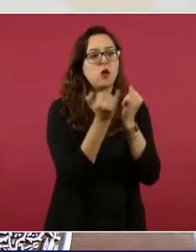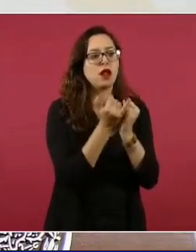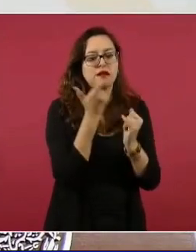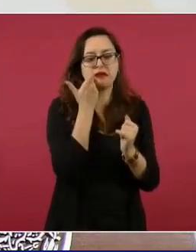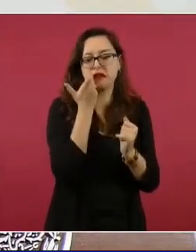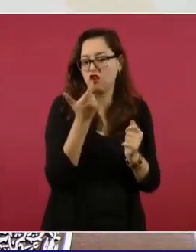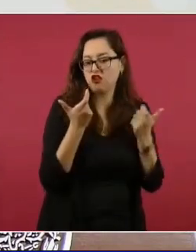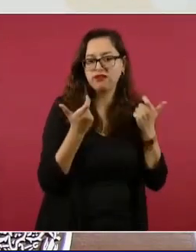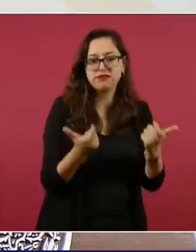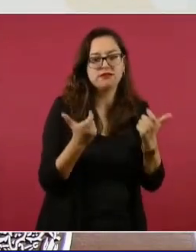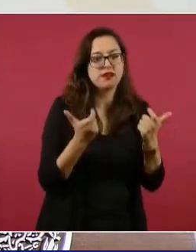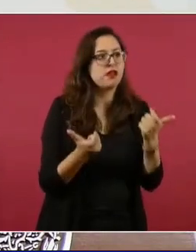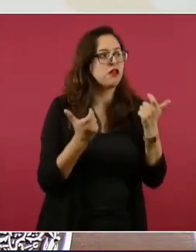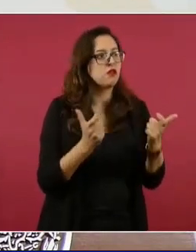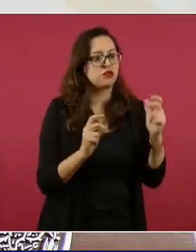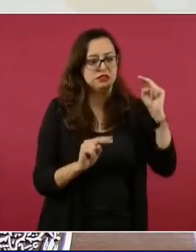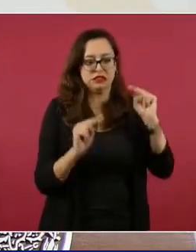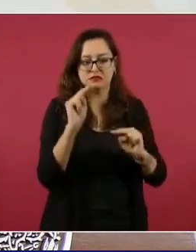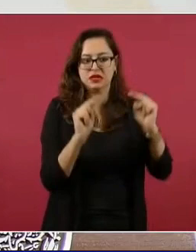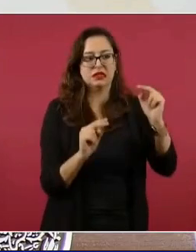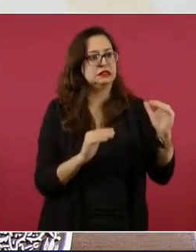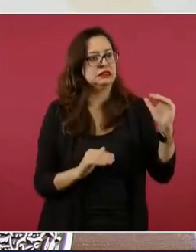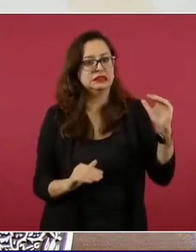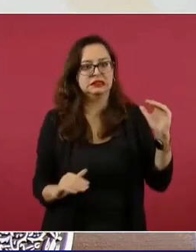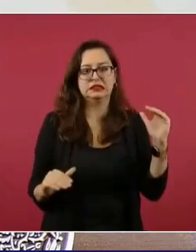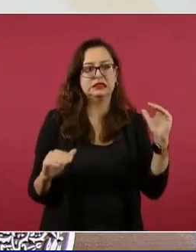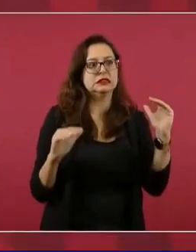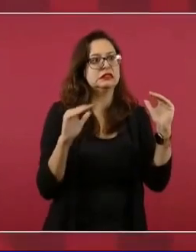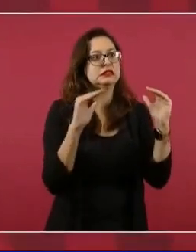ascender en la escala social,